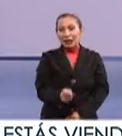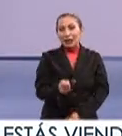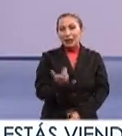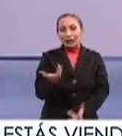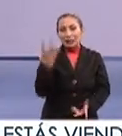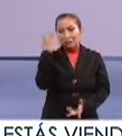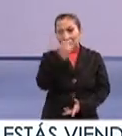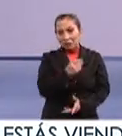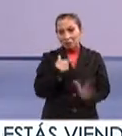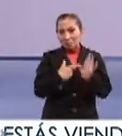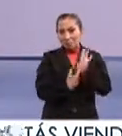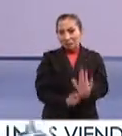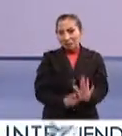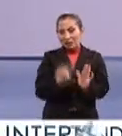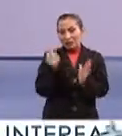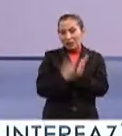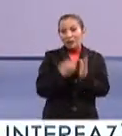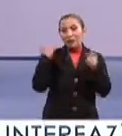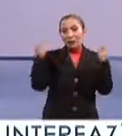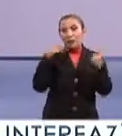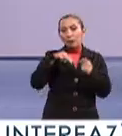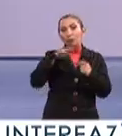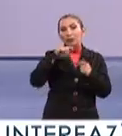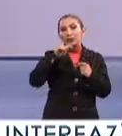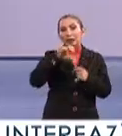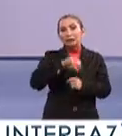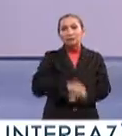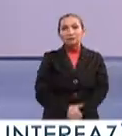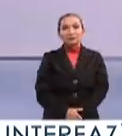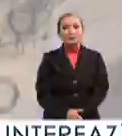esta increíble presentación dentro del Festival MUTEC.